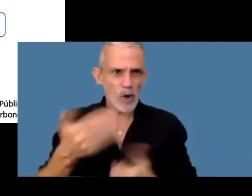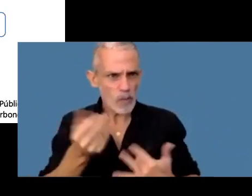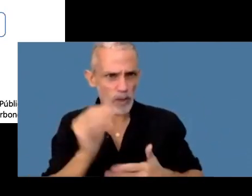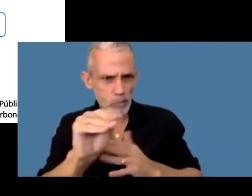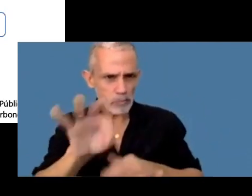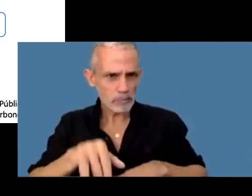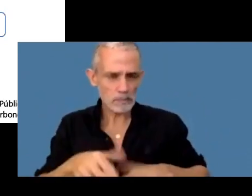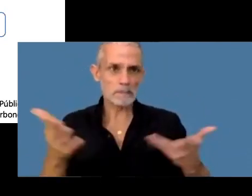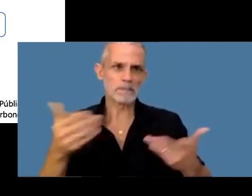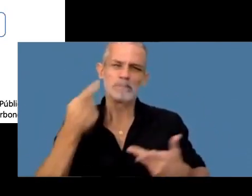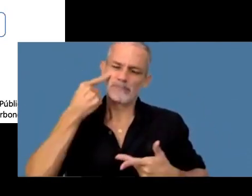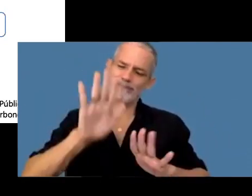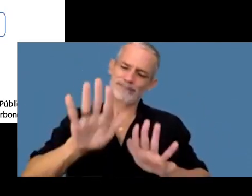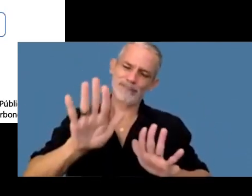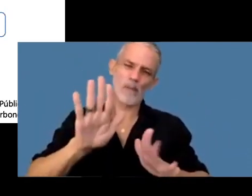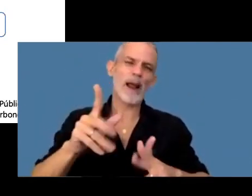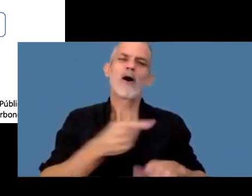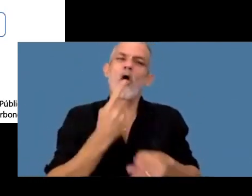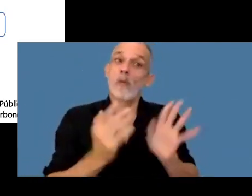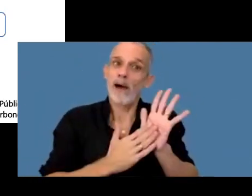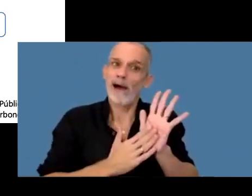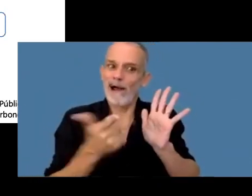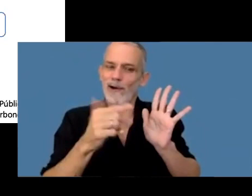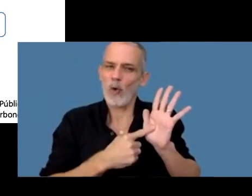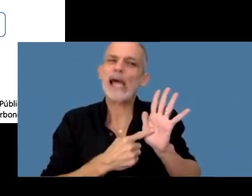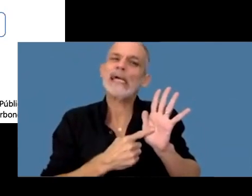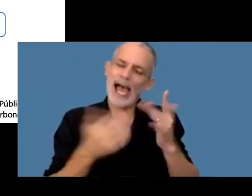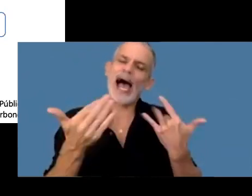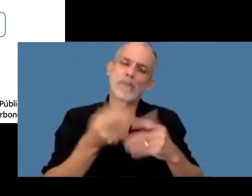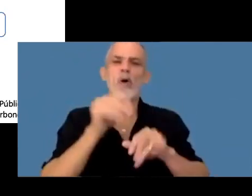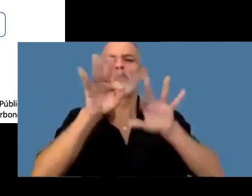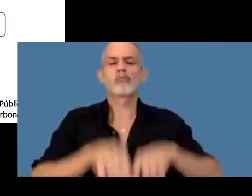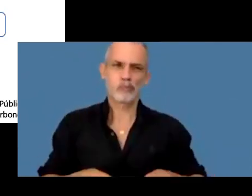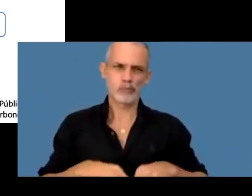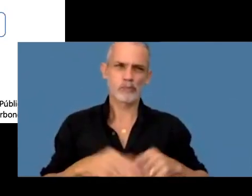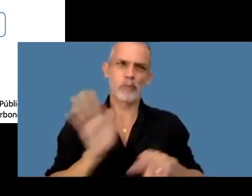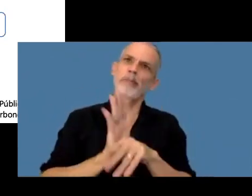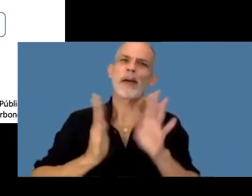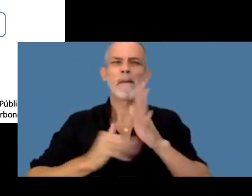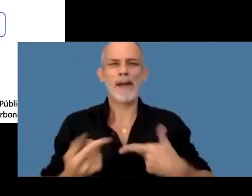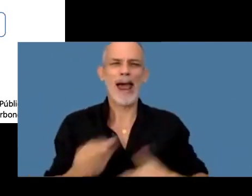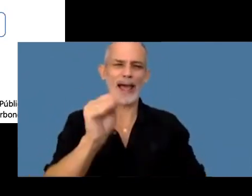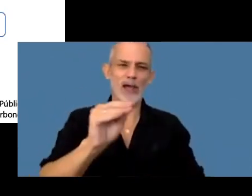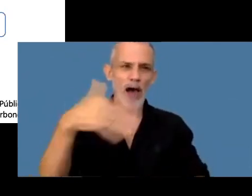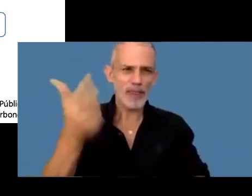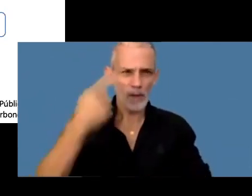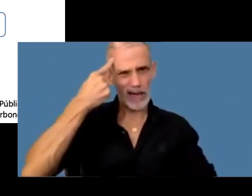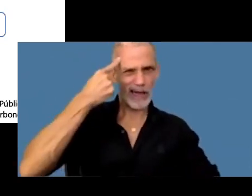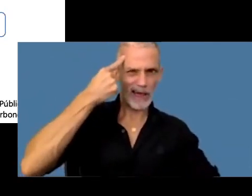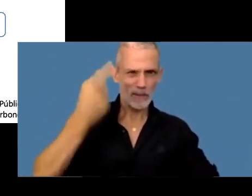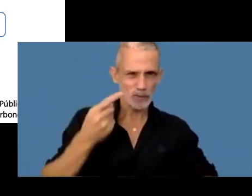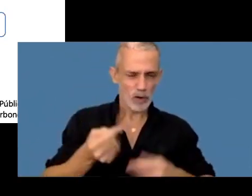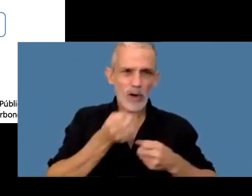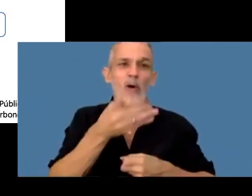Sergio, es lo que no podés justificar. Sí, ya sé que es lo que no puedo justificar, pero no va a ser cosa que uno termina pensando, y bueno, si decías no